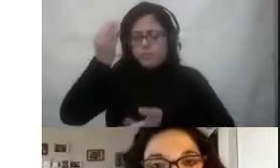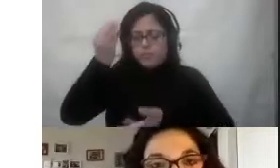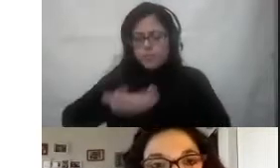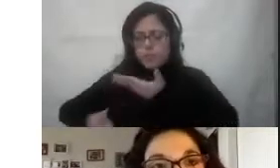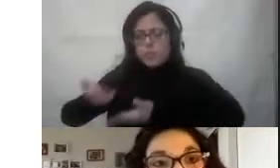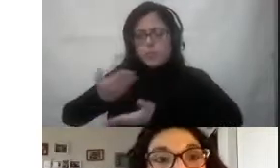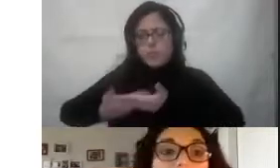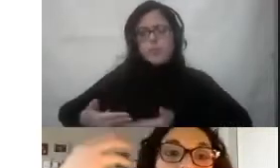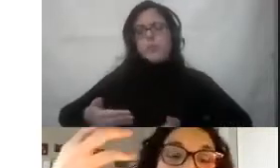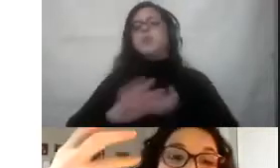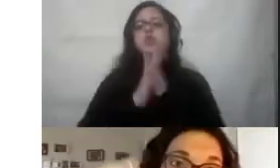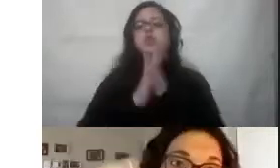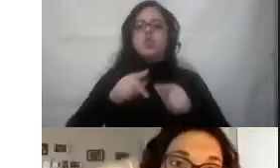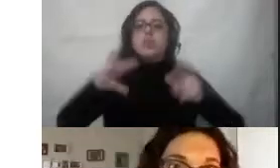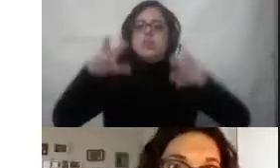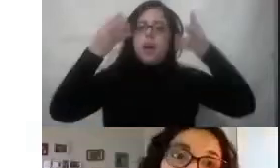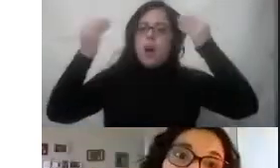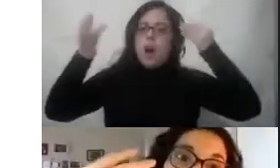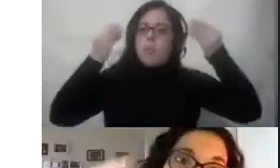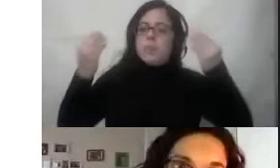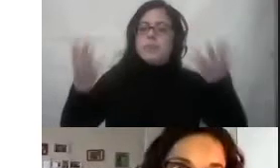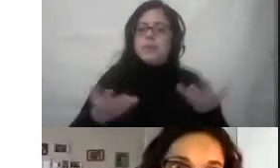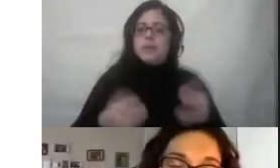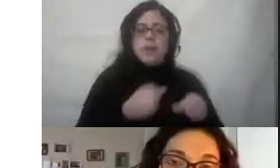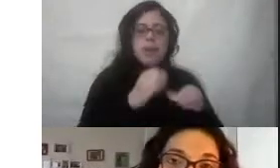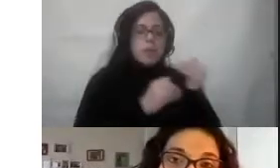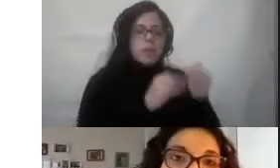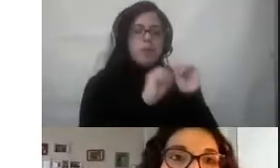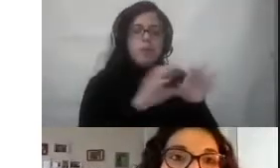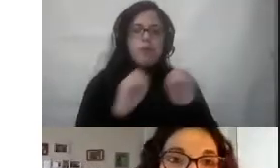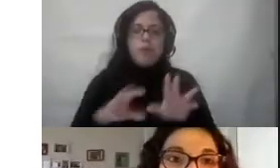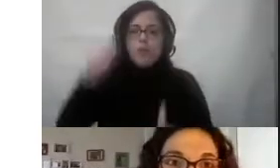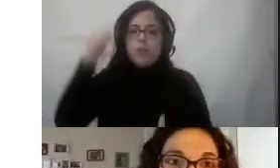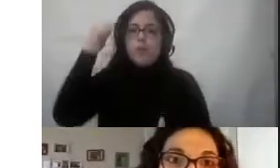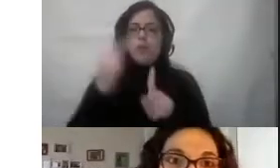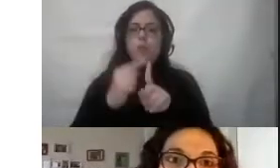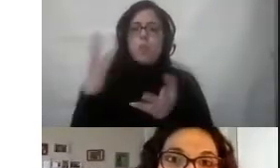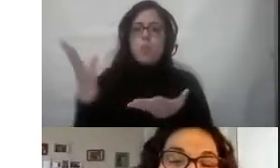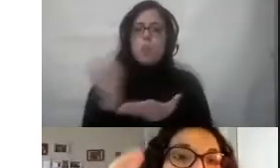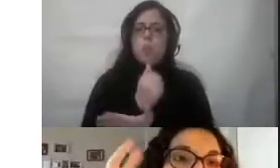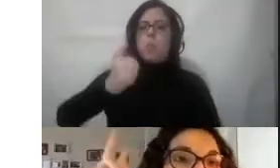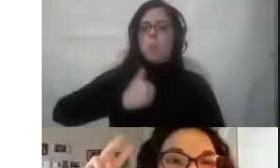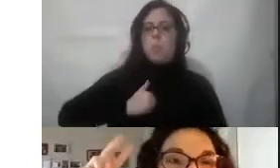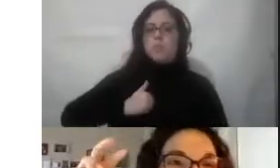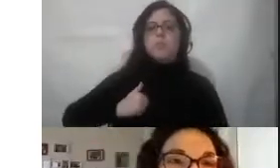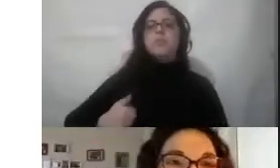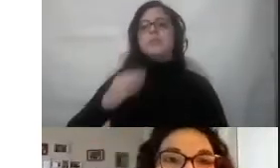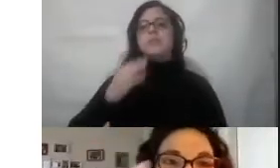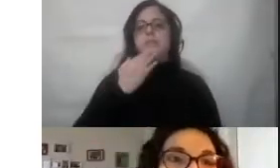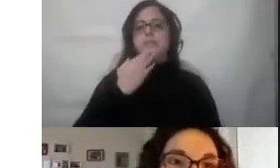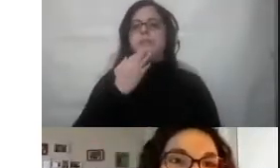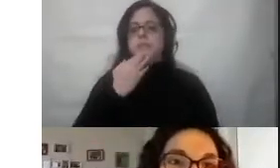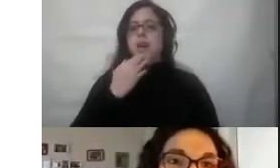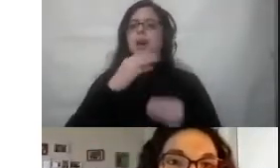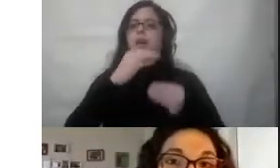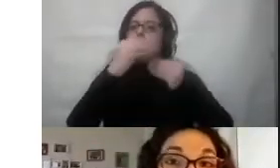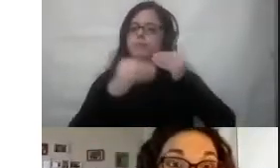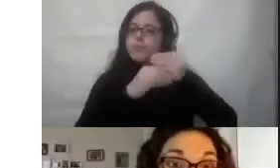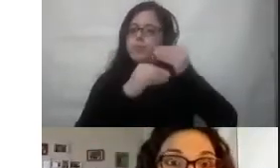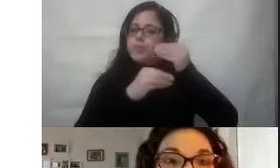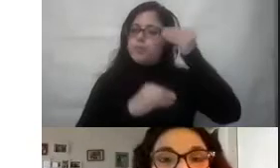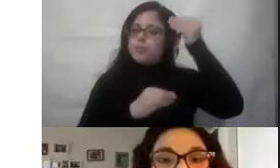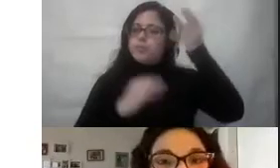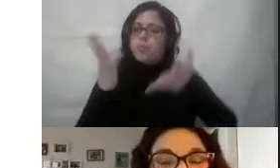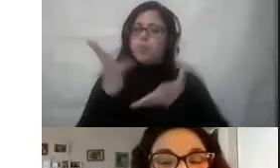proceso formativo para llegar al final de ese proceso a valorar entonces sumativamente o valorar el logro